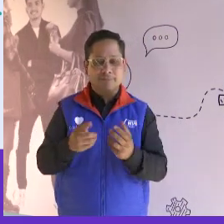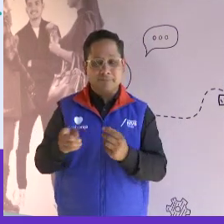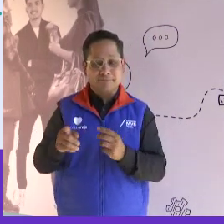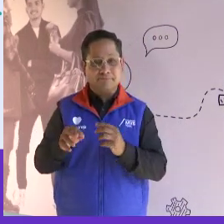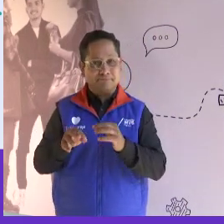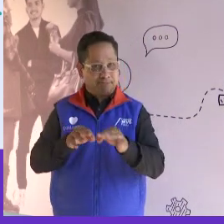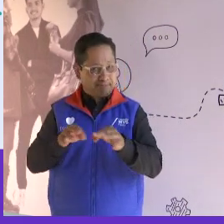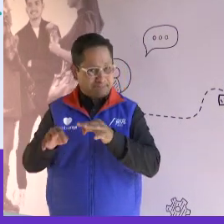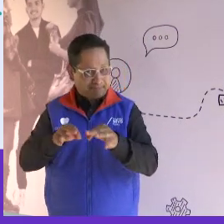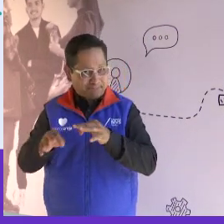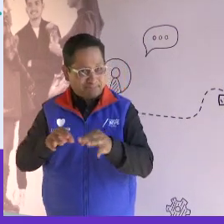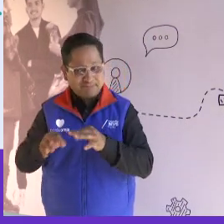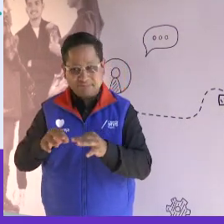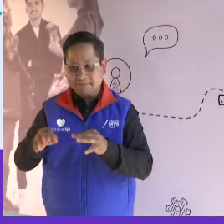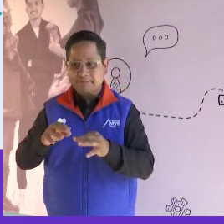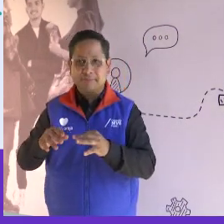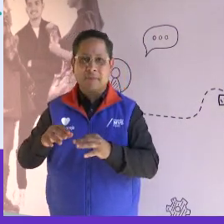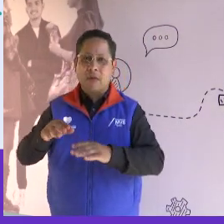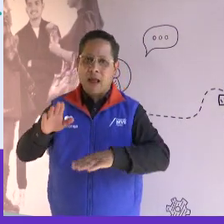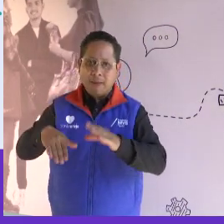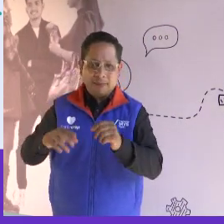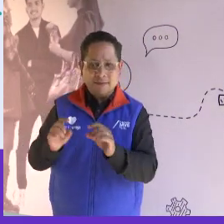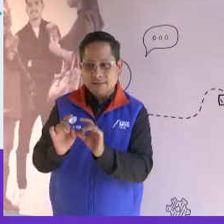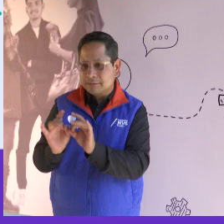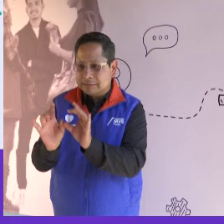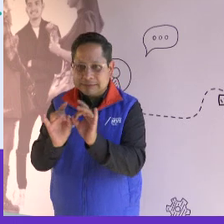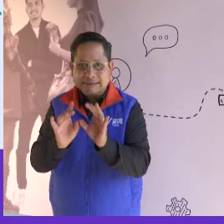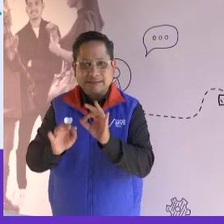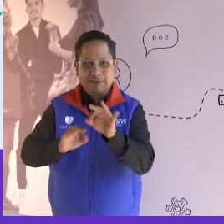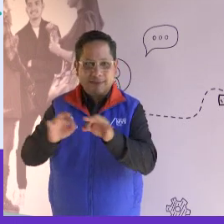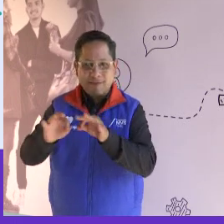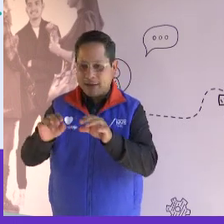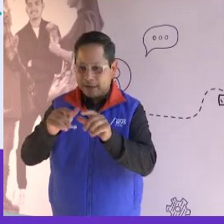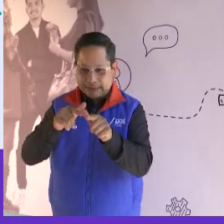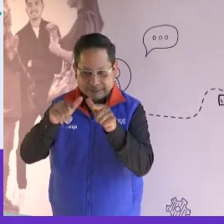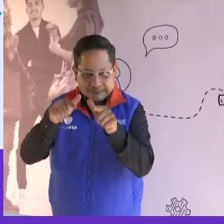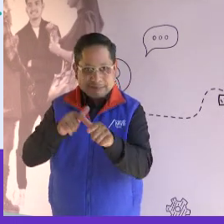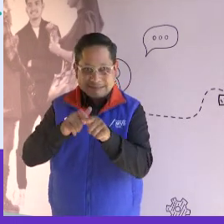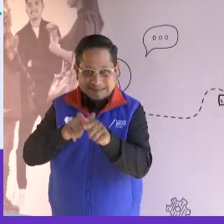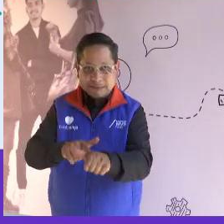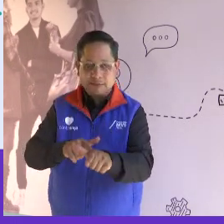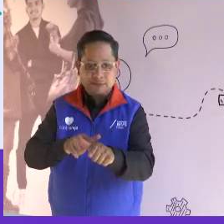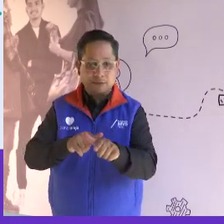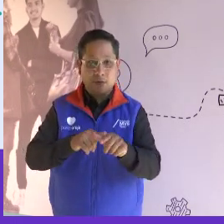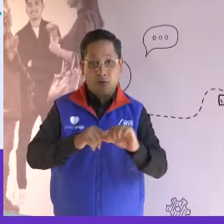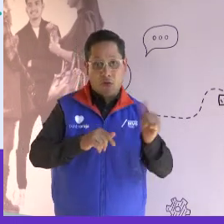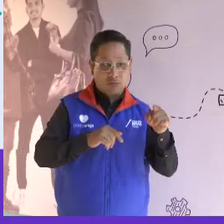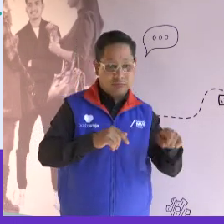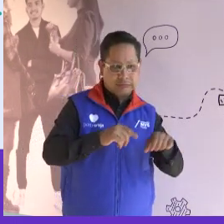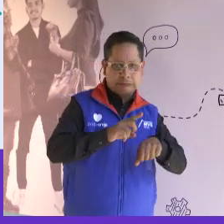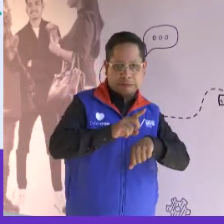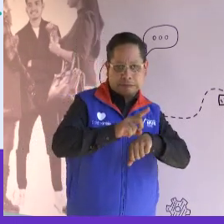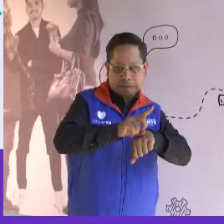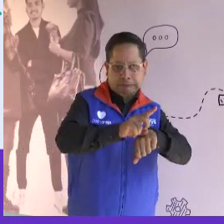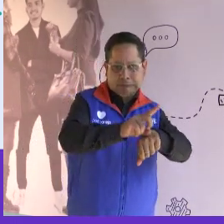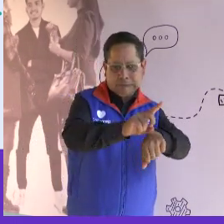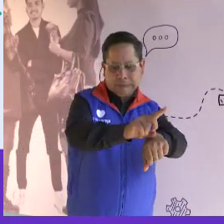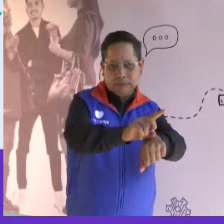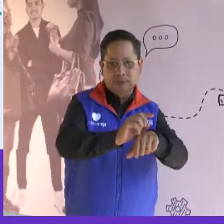más temporal o espontáneo, y no tanto de trabajo diario, ¿no? Y finalmente, algo que me